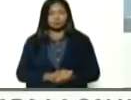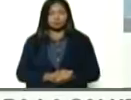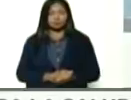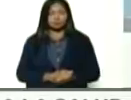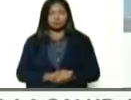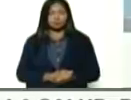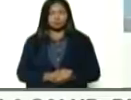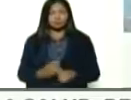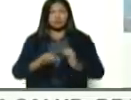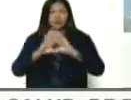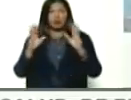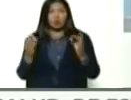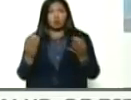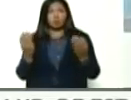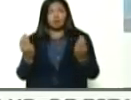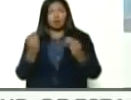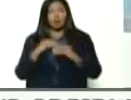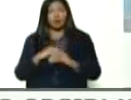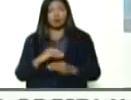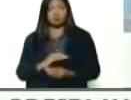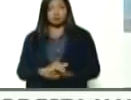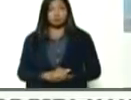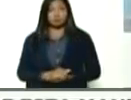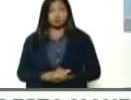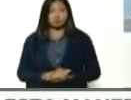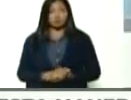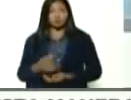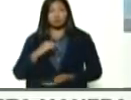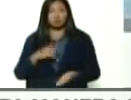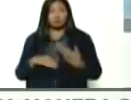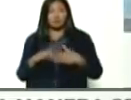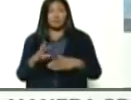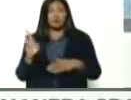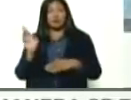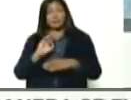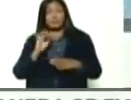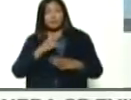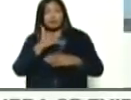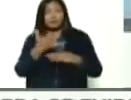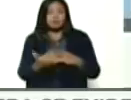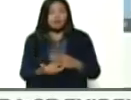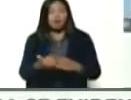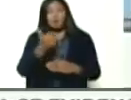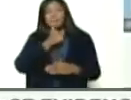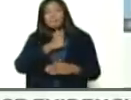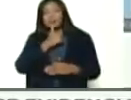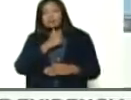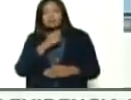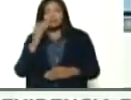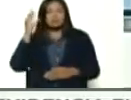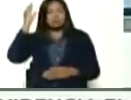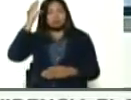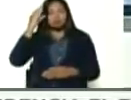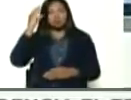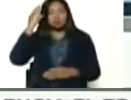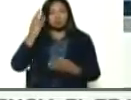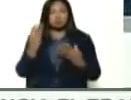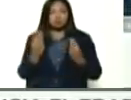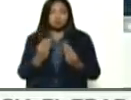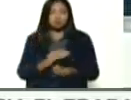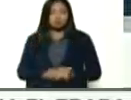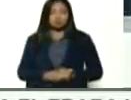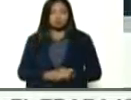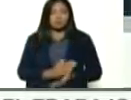correcto muy bien vamos nosotros de manera planificada con paciencia con conciencia y vamos